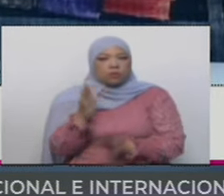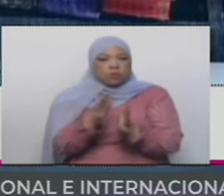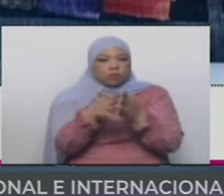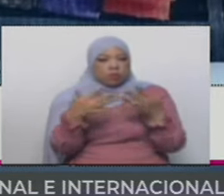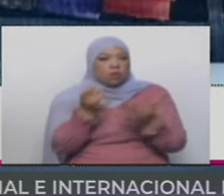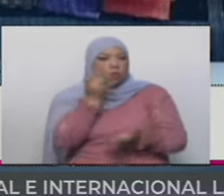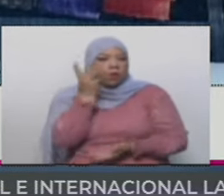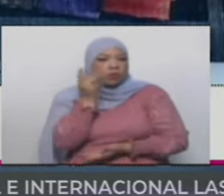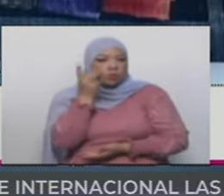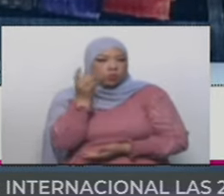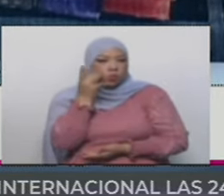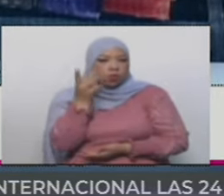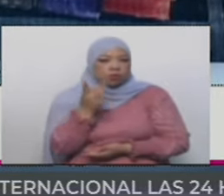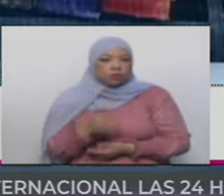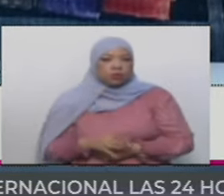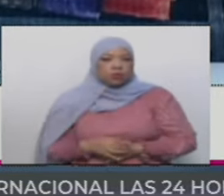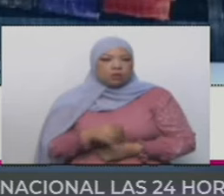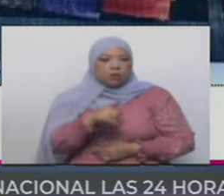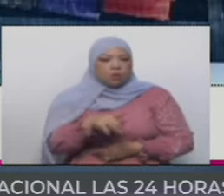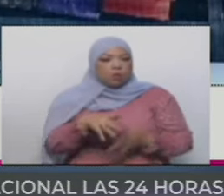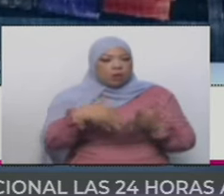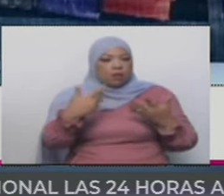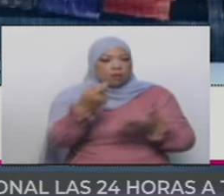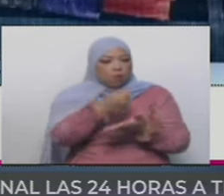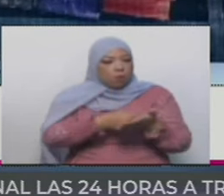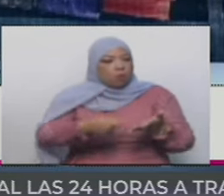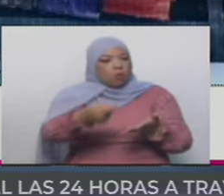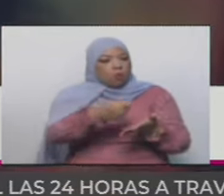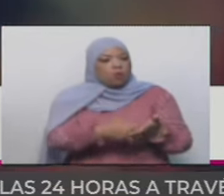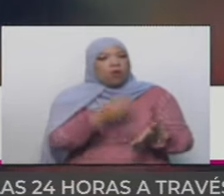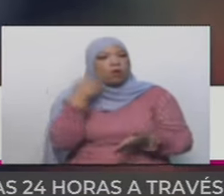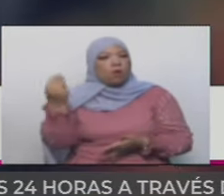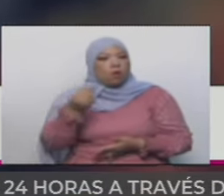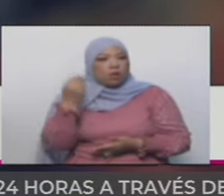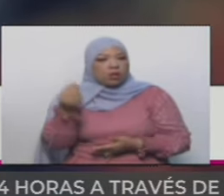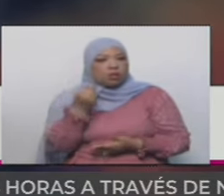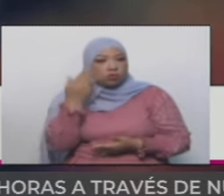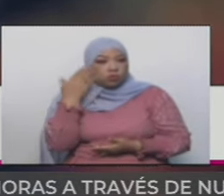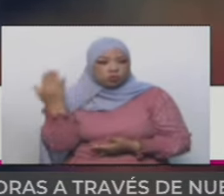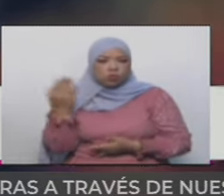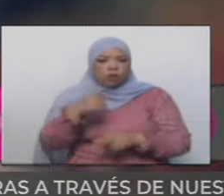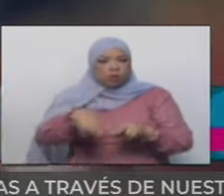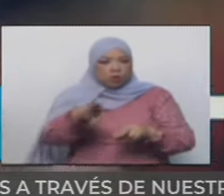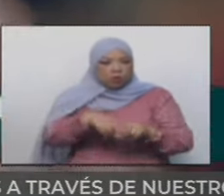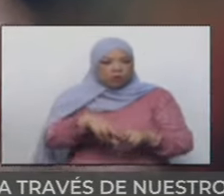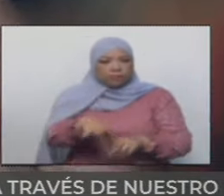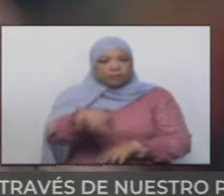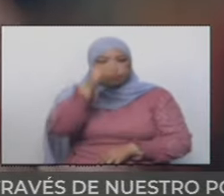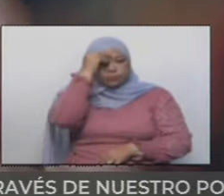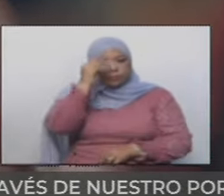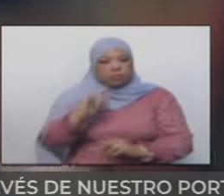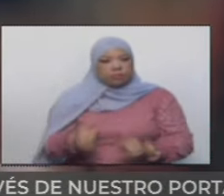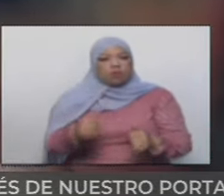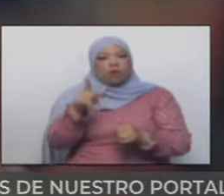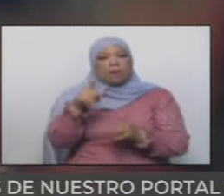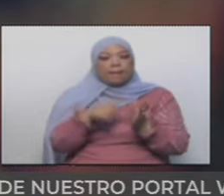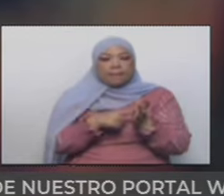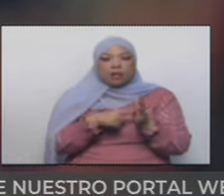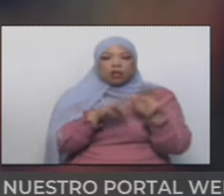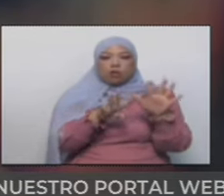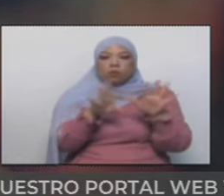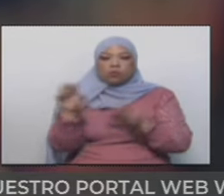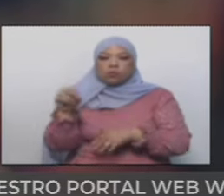genial. Este libro está escrito como para la generación genial. Nació en el año 90.